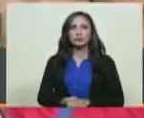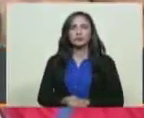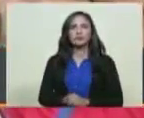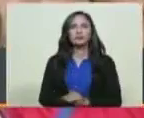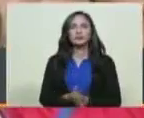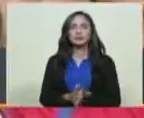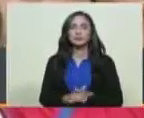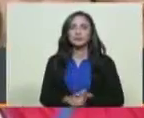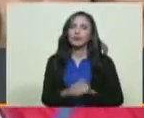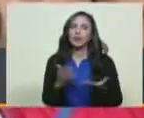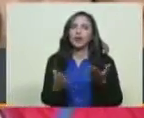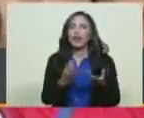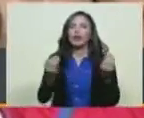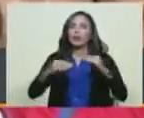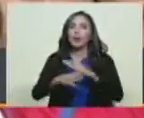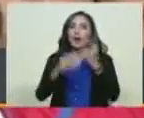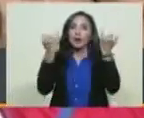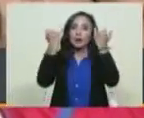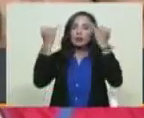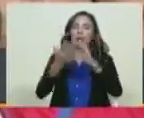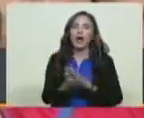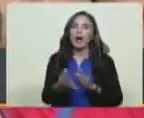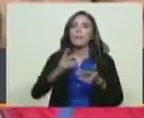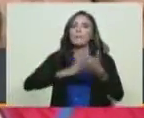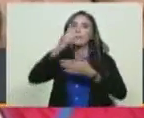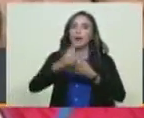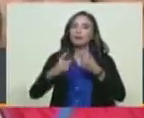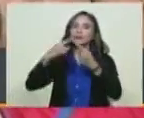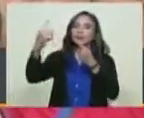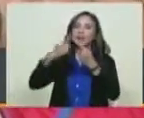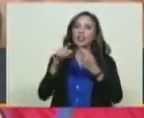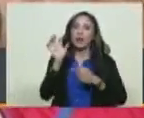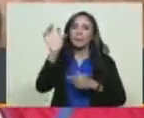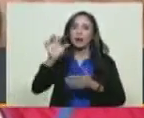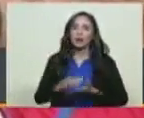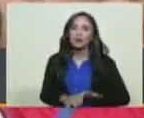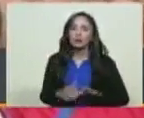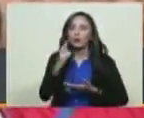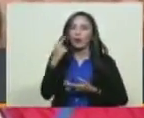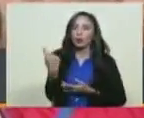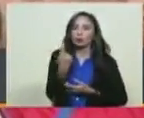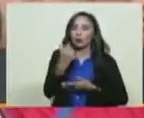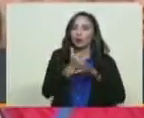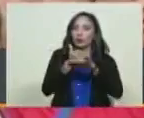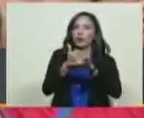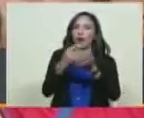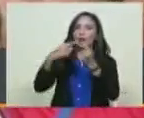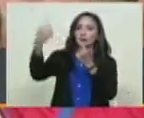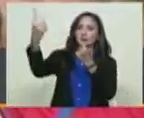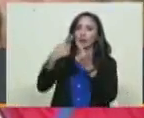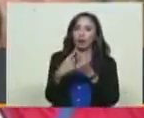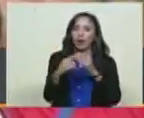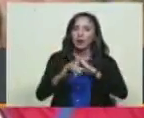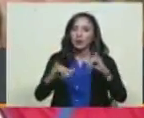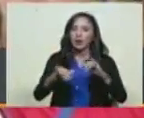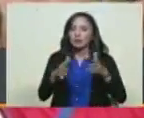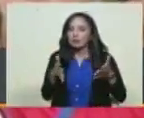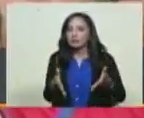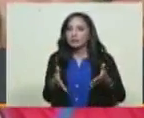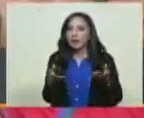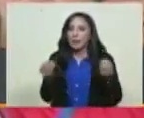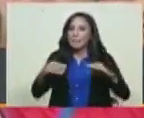el plan vuelta a la patria hablábamos de lo que era no sólo ayudará al retorno presidente sino también